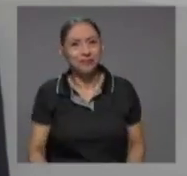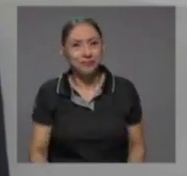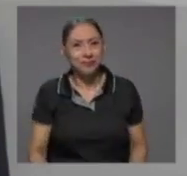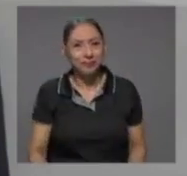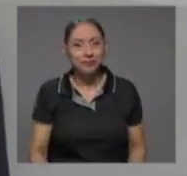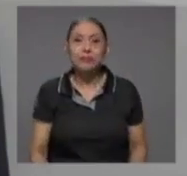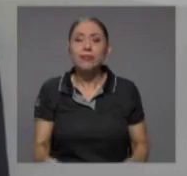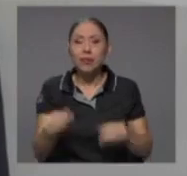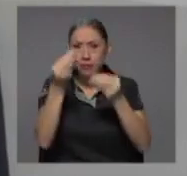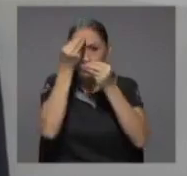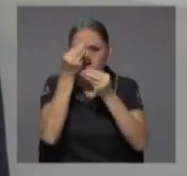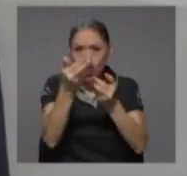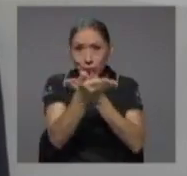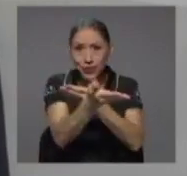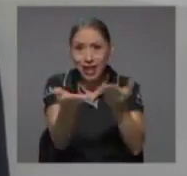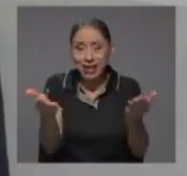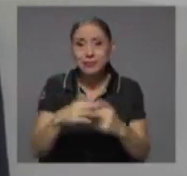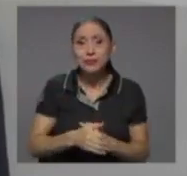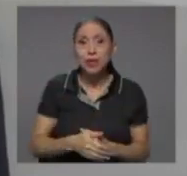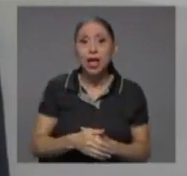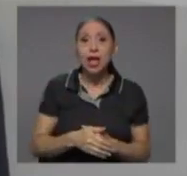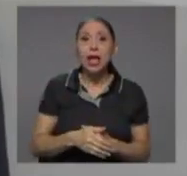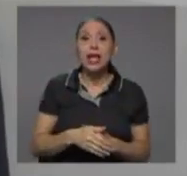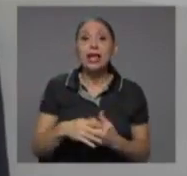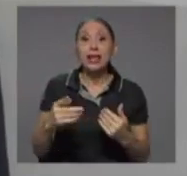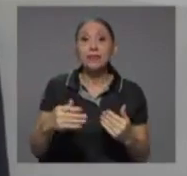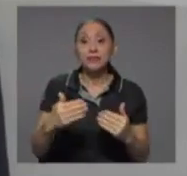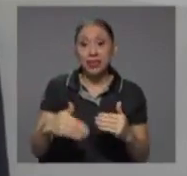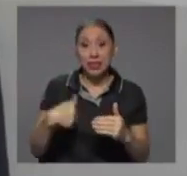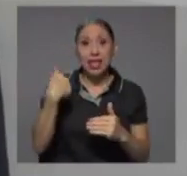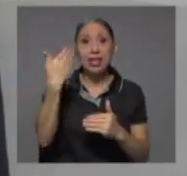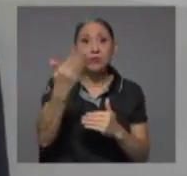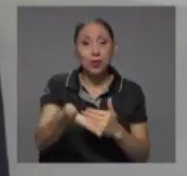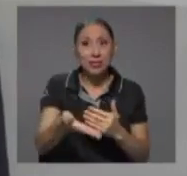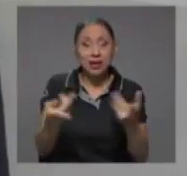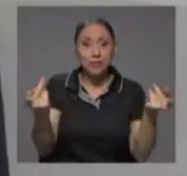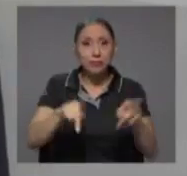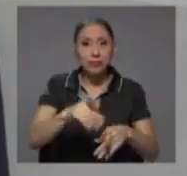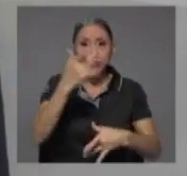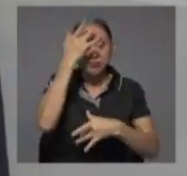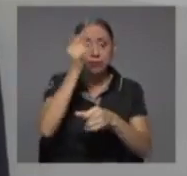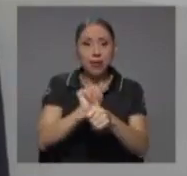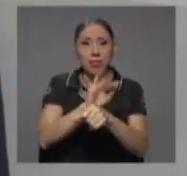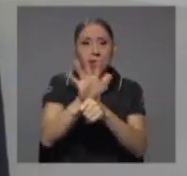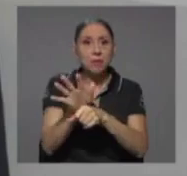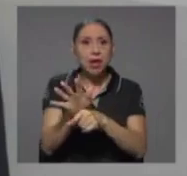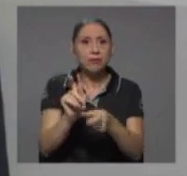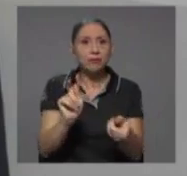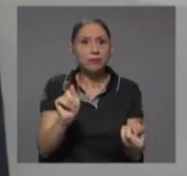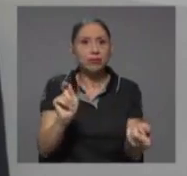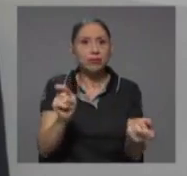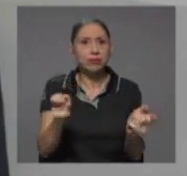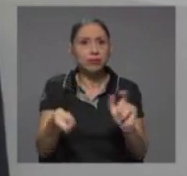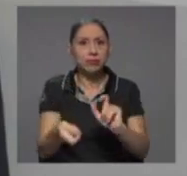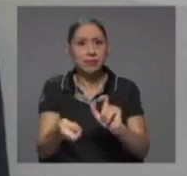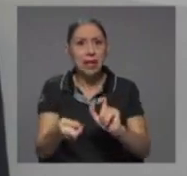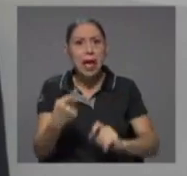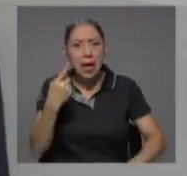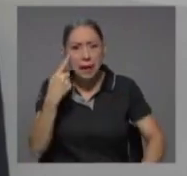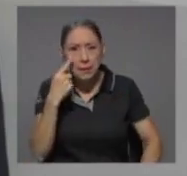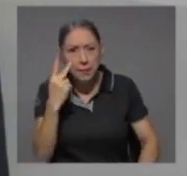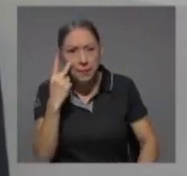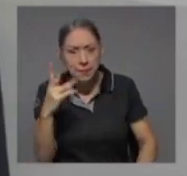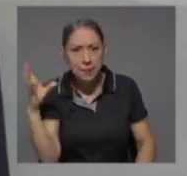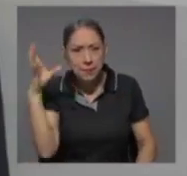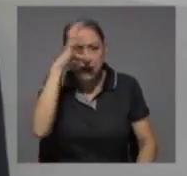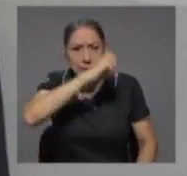televidentes que después de la pandemia sufrimos una transformación, porque vimos que se requería muchísima más agilidad y